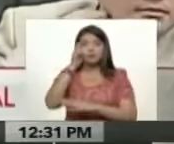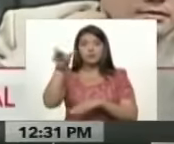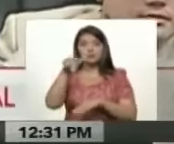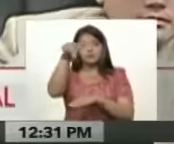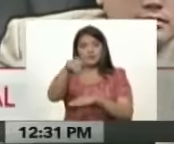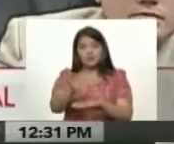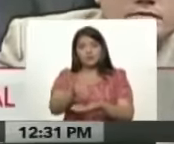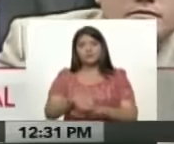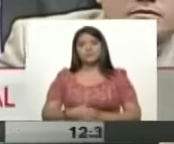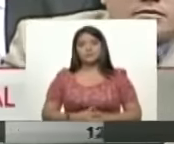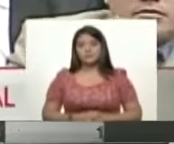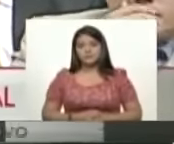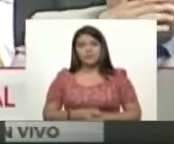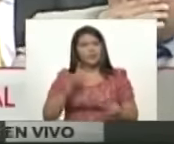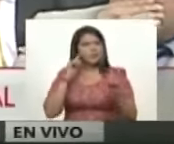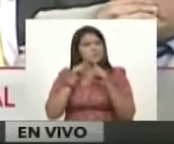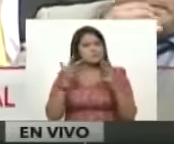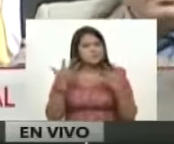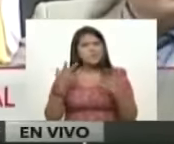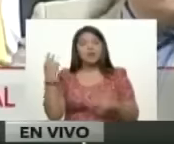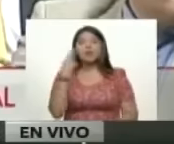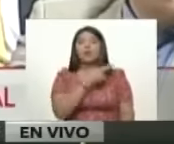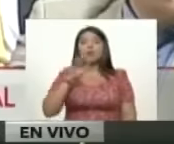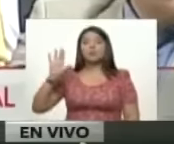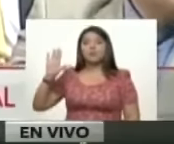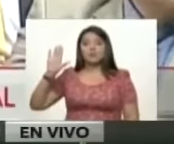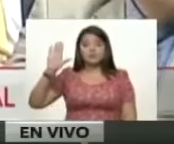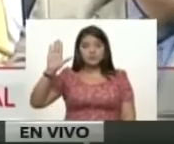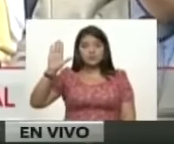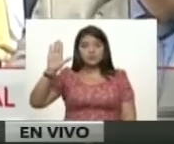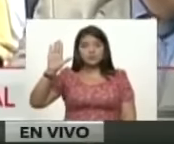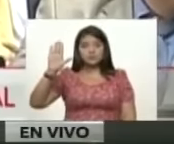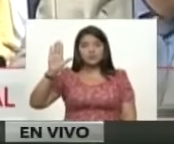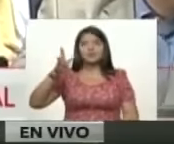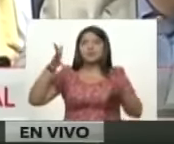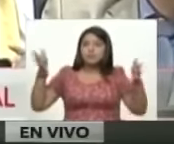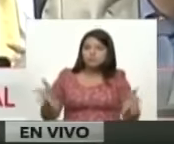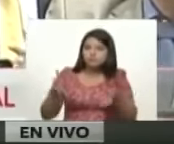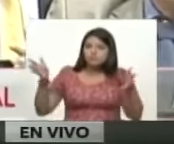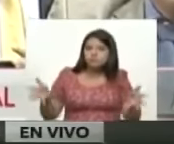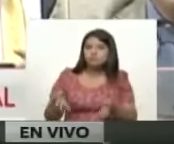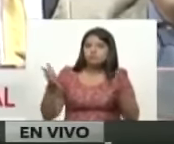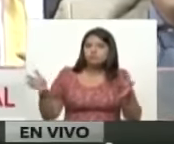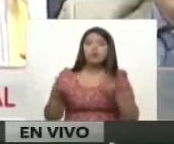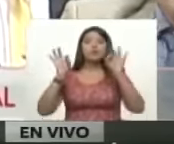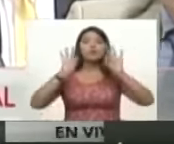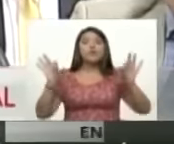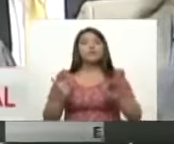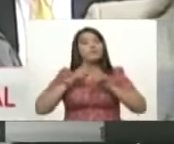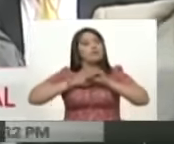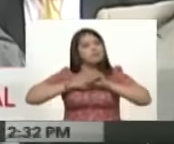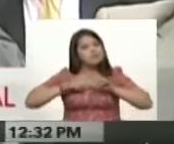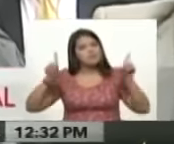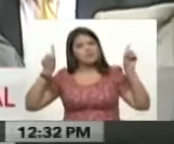nos instalamos con la intención y el compromiso de promover un modelo distinto que